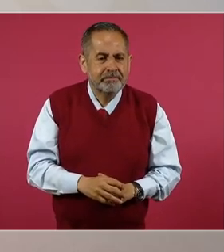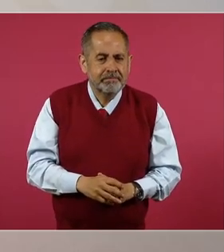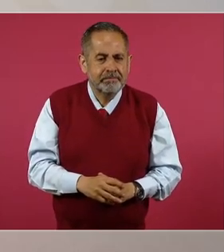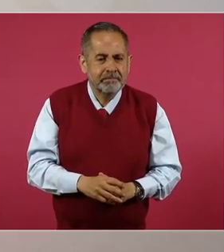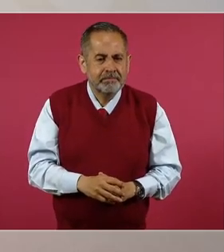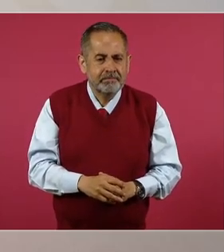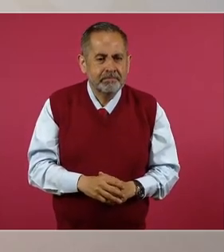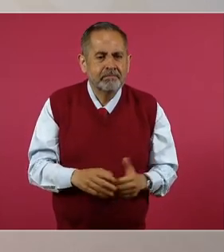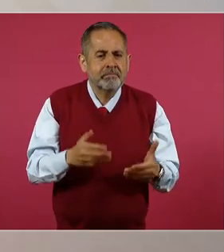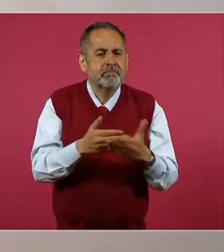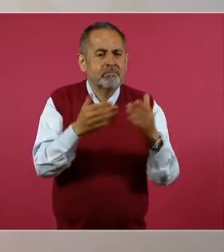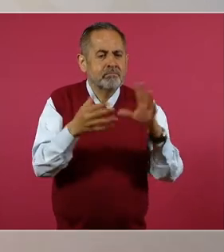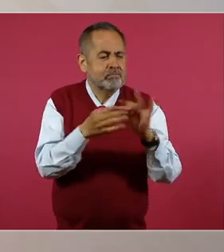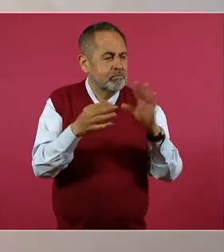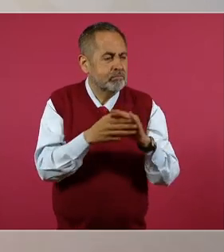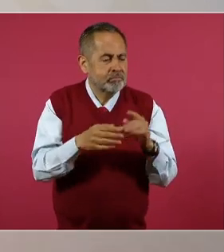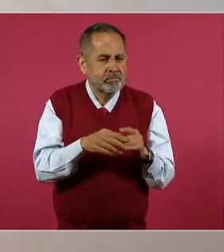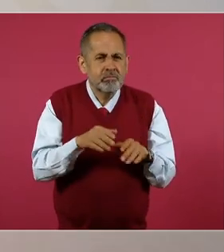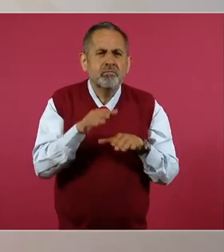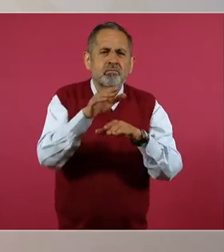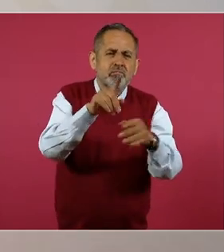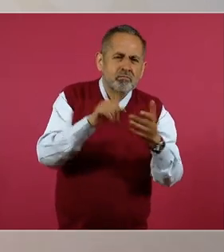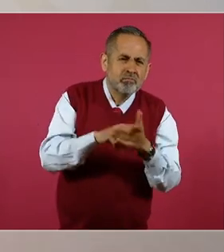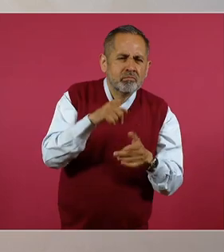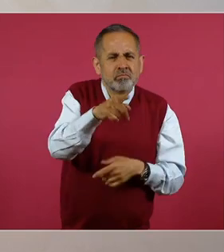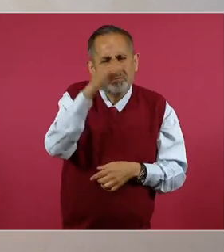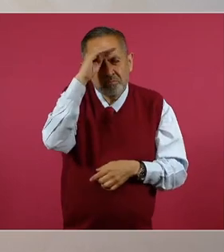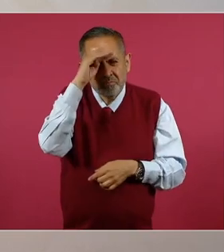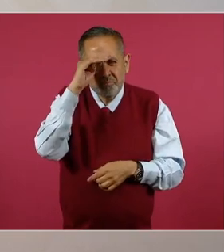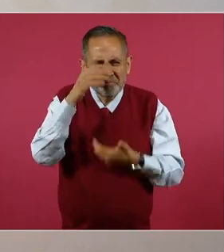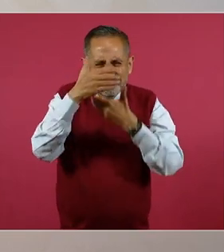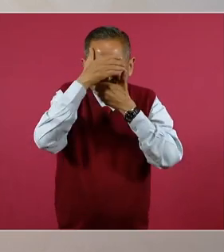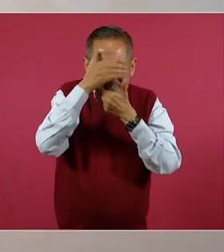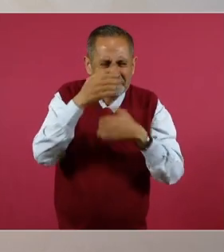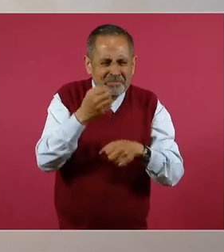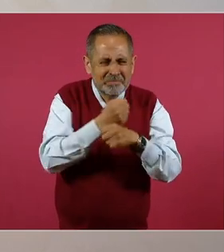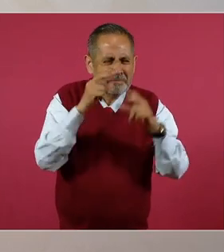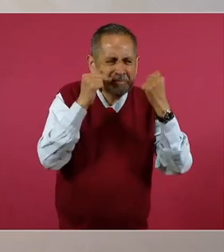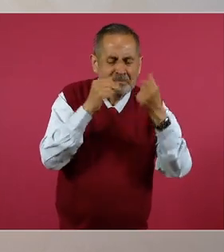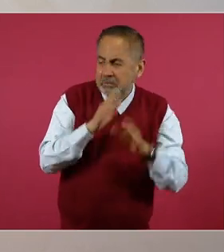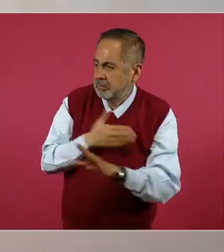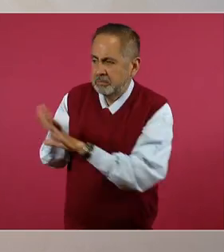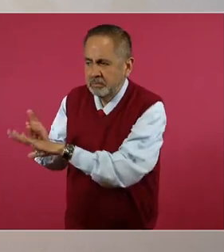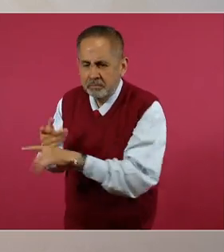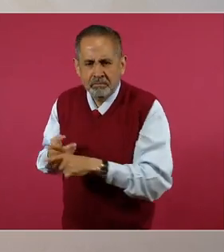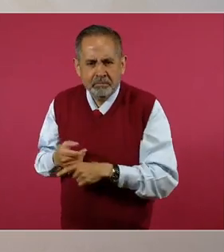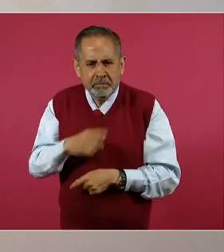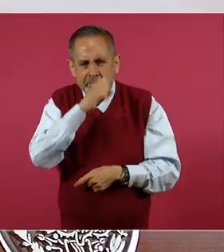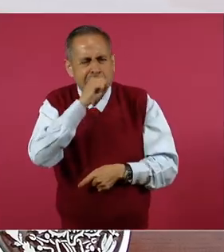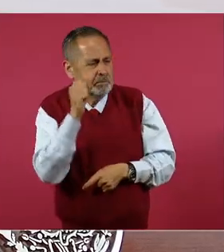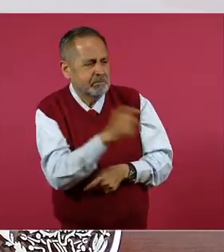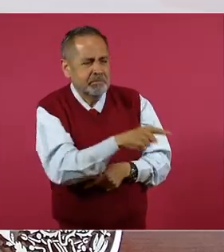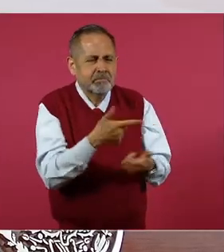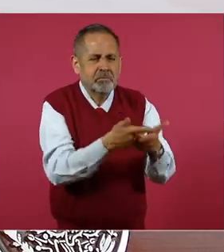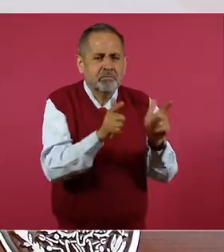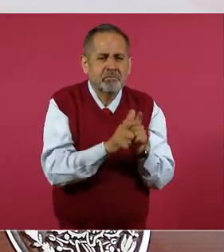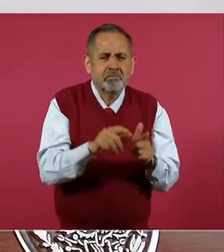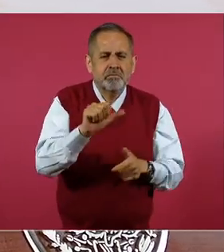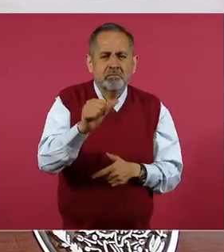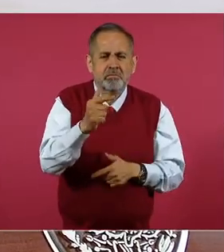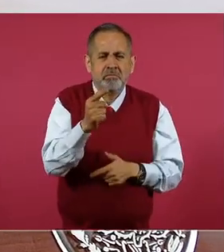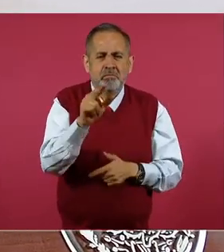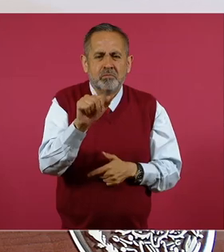del zapatismo, es en contra de nosotros. Pero el Agustín Pro es lo mismo.